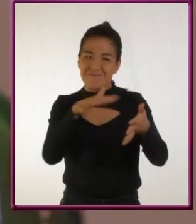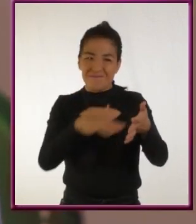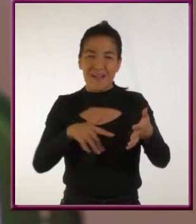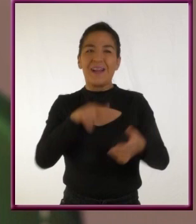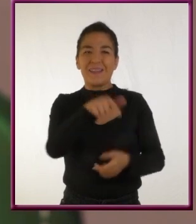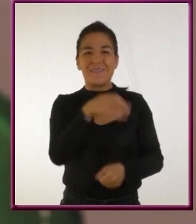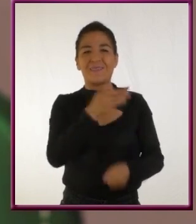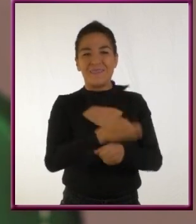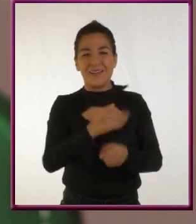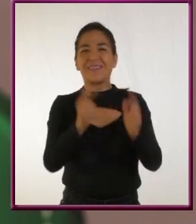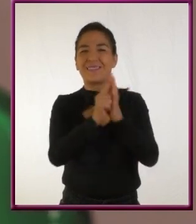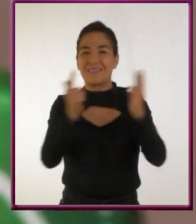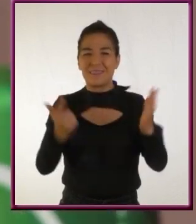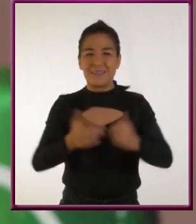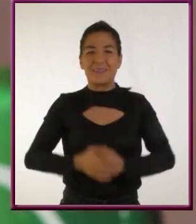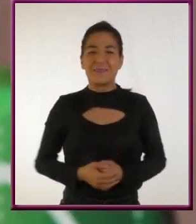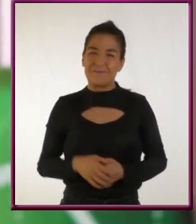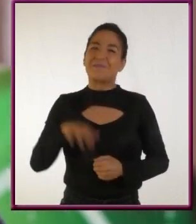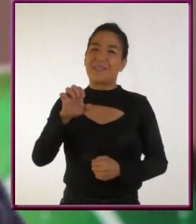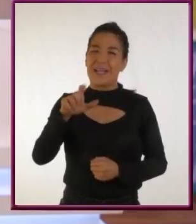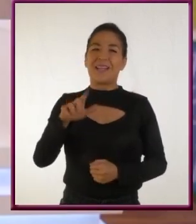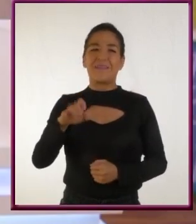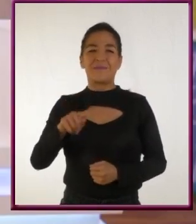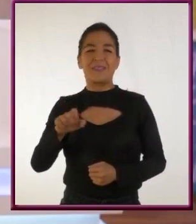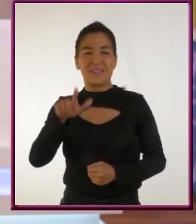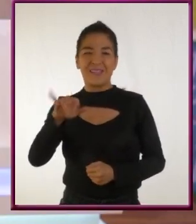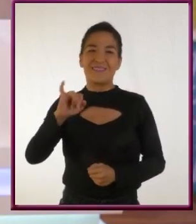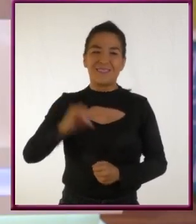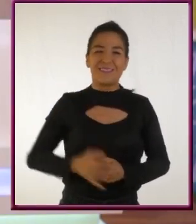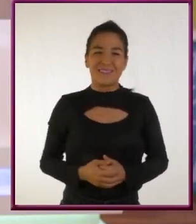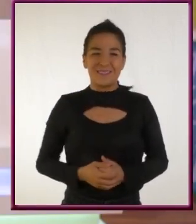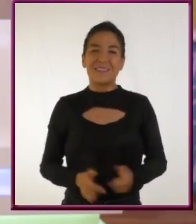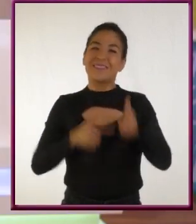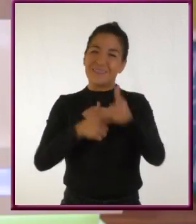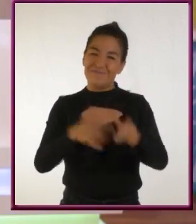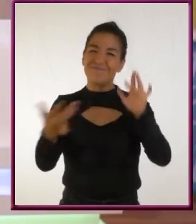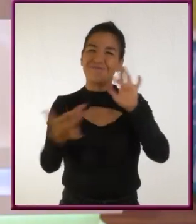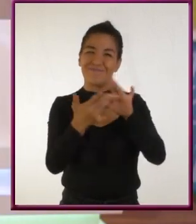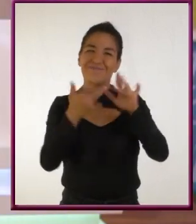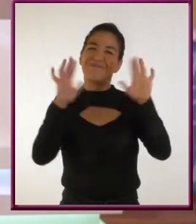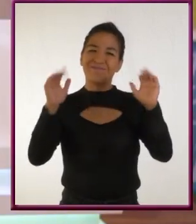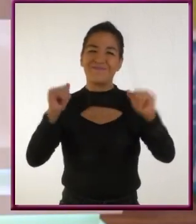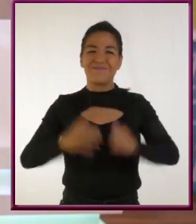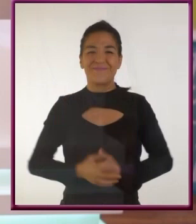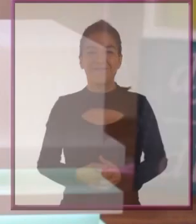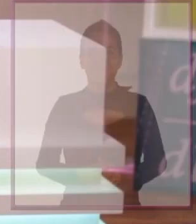a seguir leyendo. Se quedó buenísimo este libro, Dismara. Elemental, claro que sí.